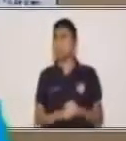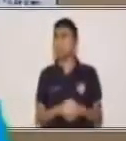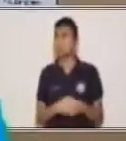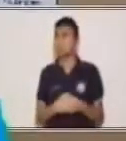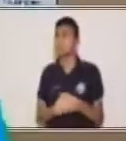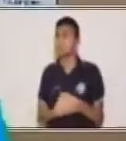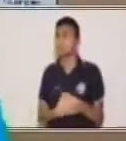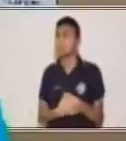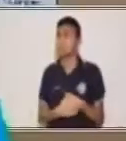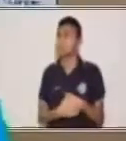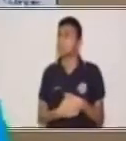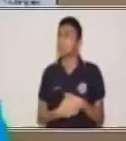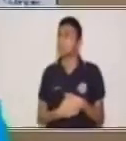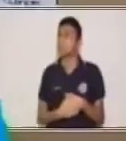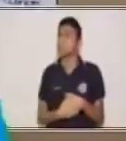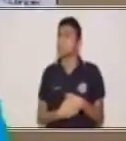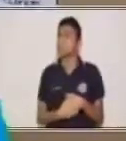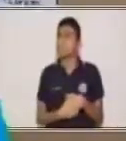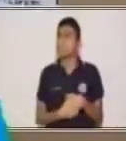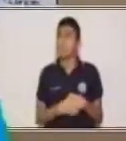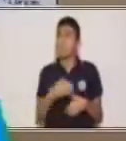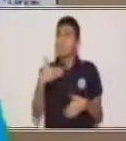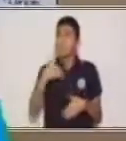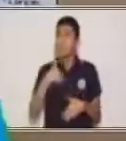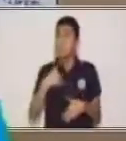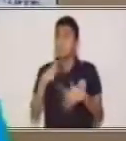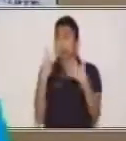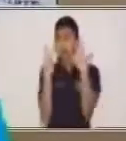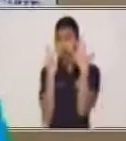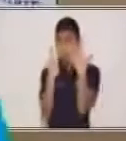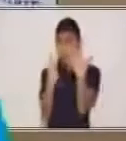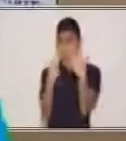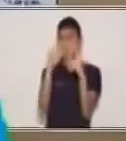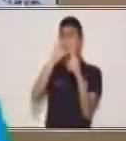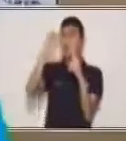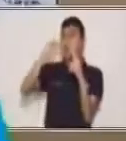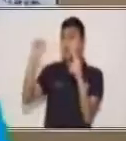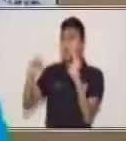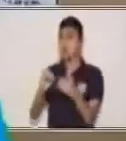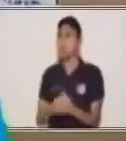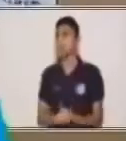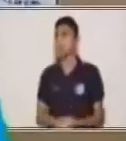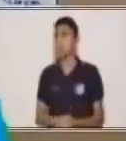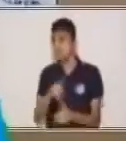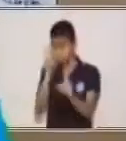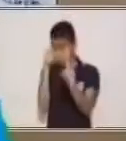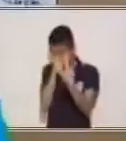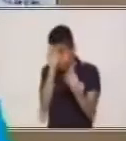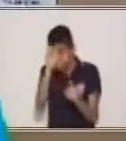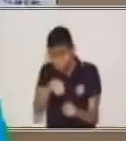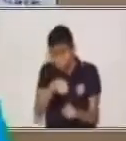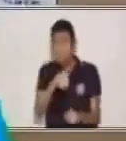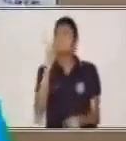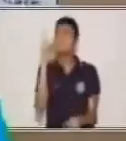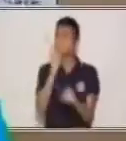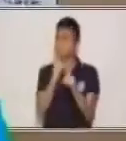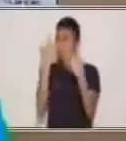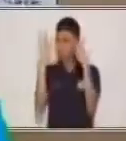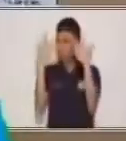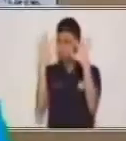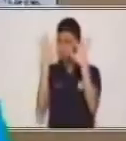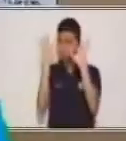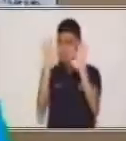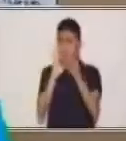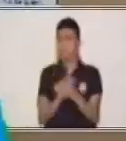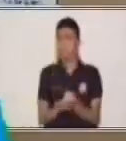decir, las oraciones que hay son 7. ¿Sí? Son 7 oraciones, díganme, ¿le atinaron? Sí, excelente, muy